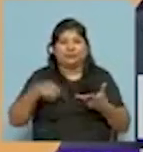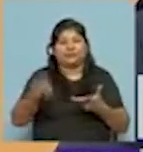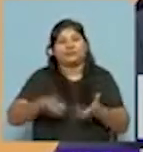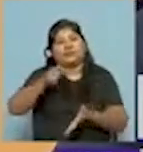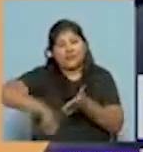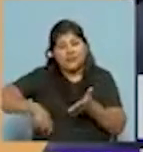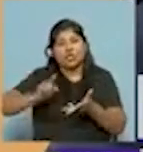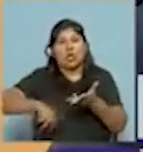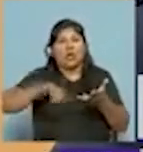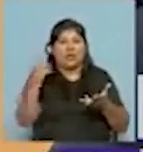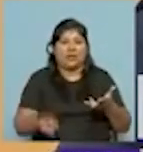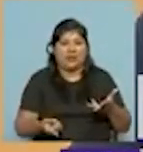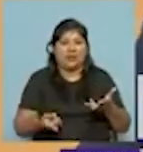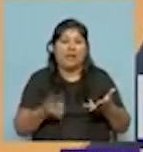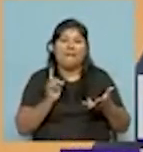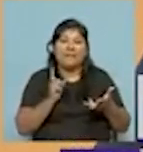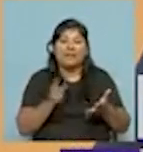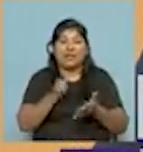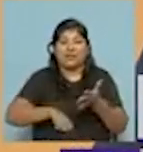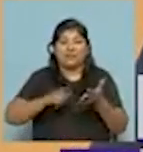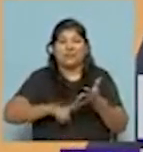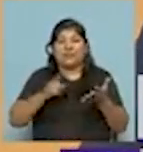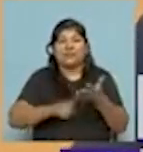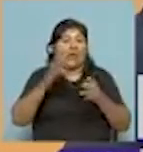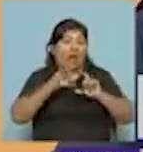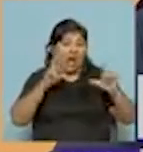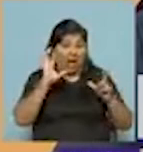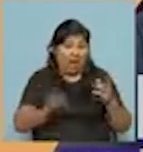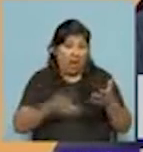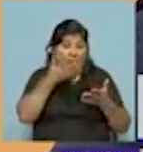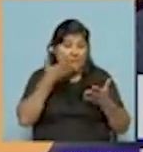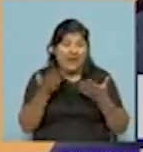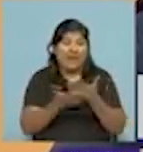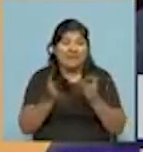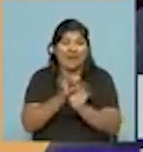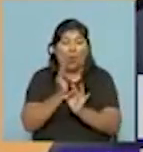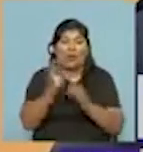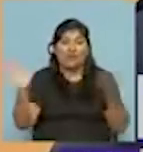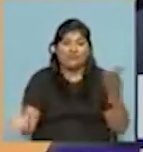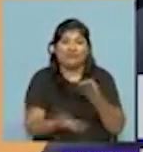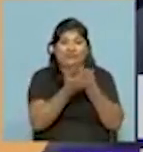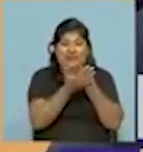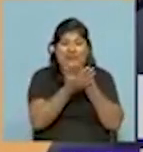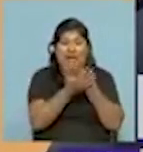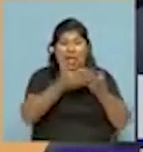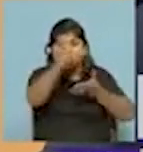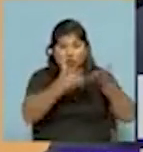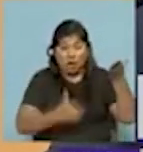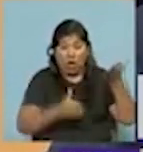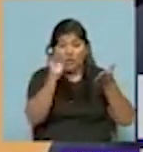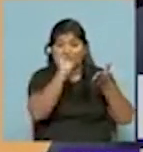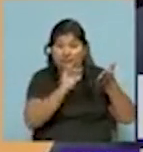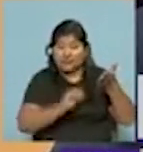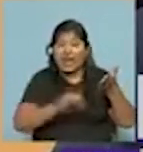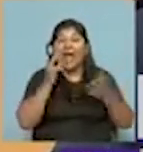inscripción o la misma inscripción del descuento una matrícula todos estos papeles tienen que decir el nombre del alumno tiene que